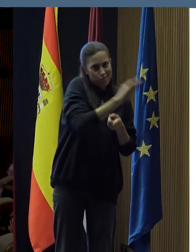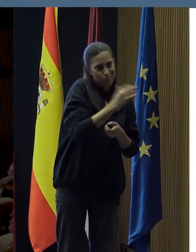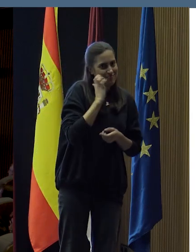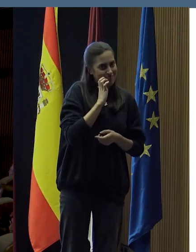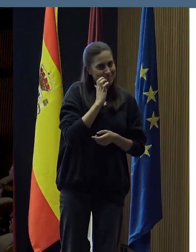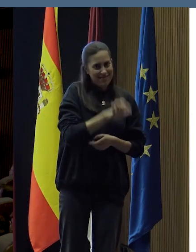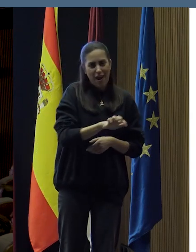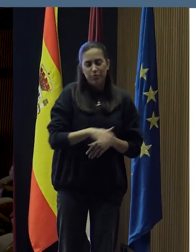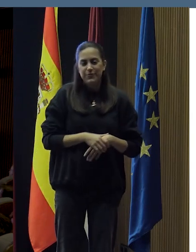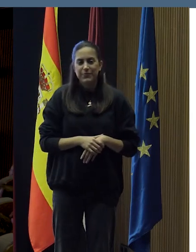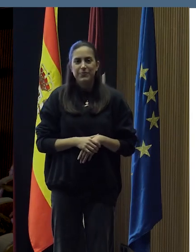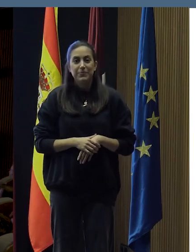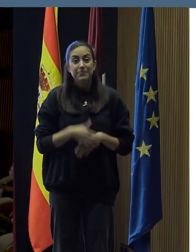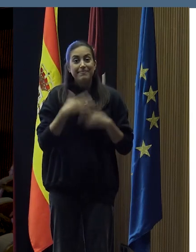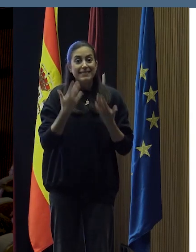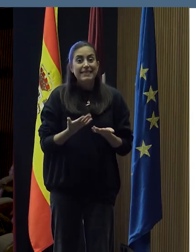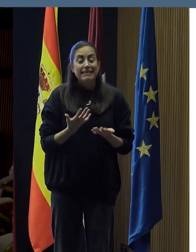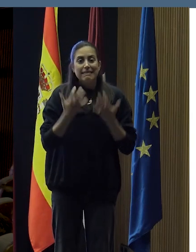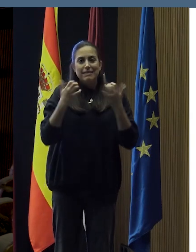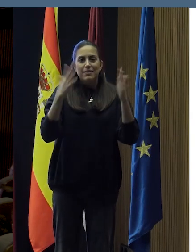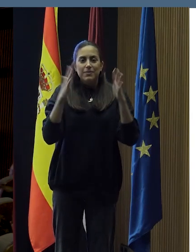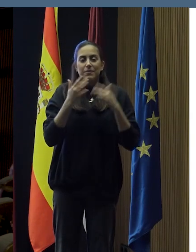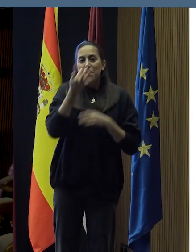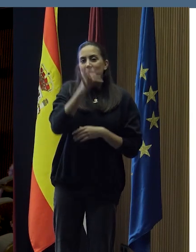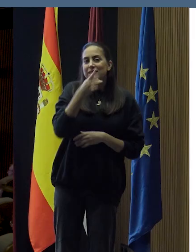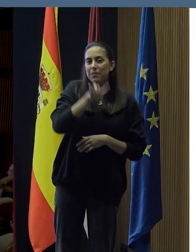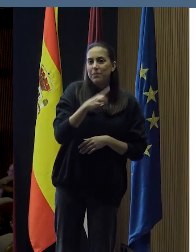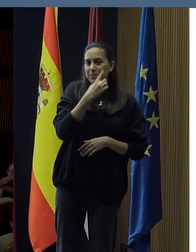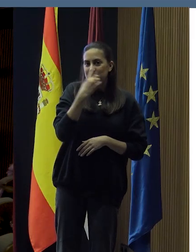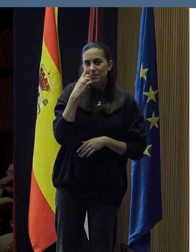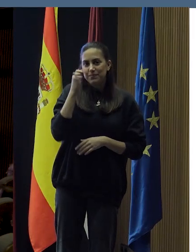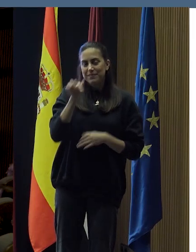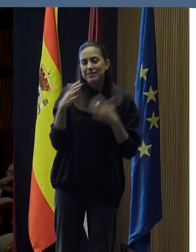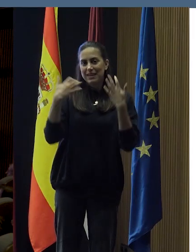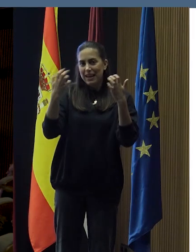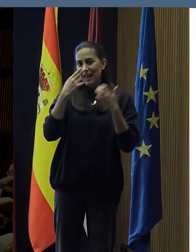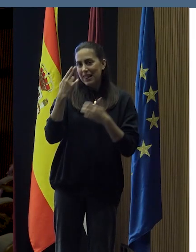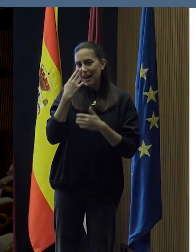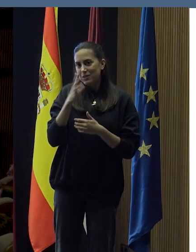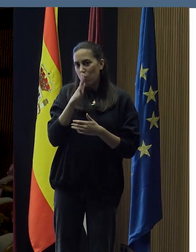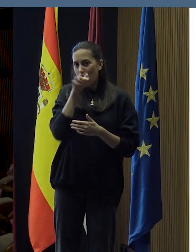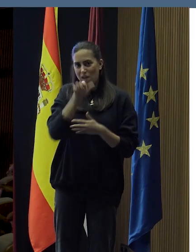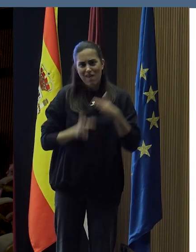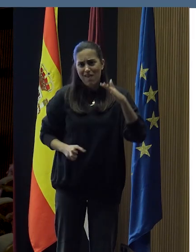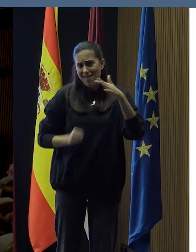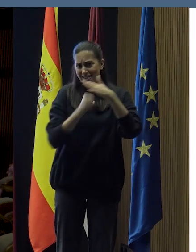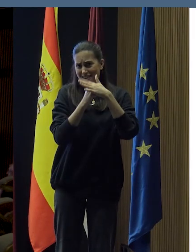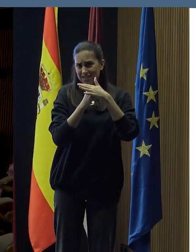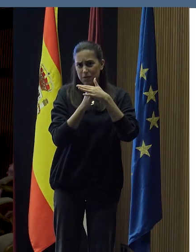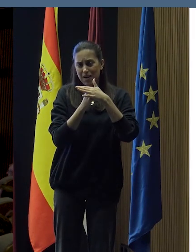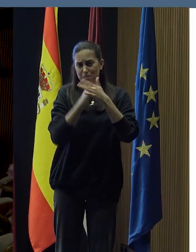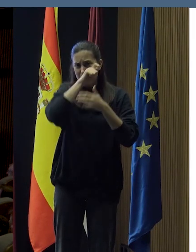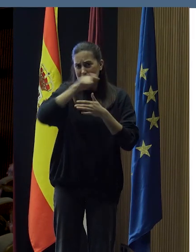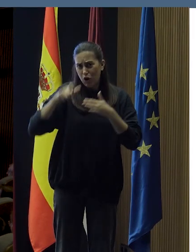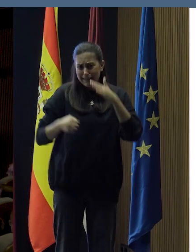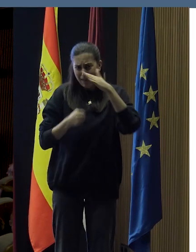no solamente se puede observar el interés de la sala en cómo está llenísima, sino que muchas